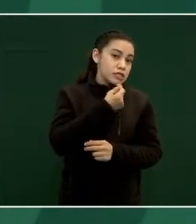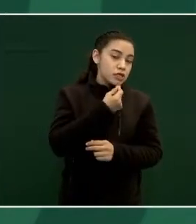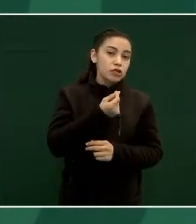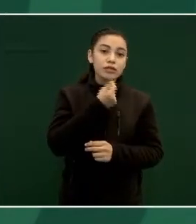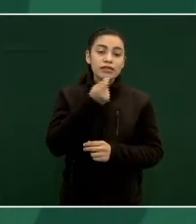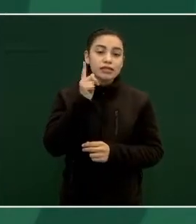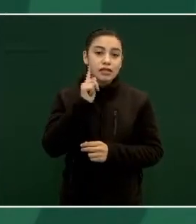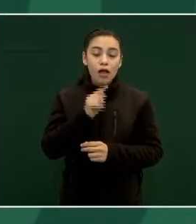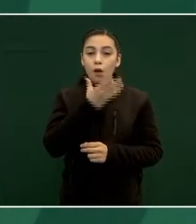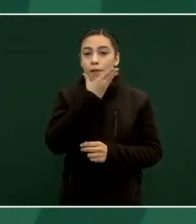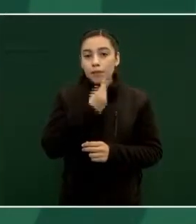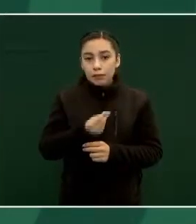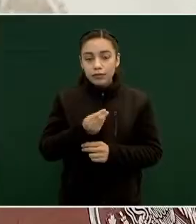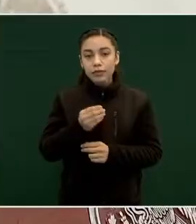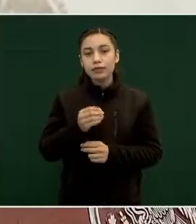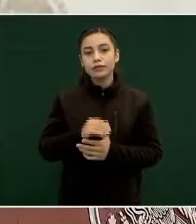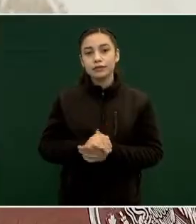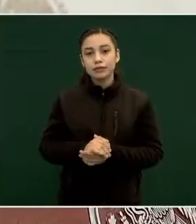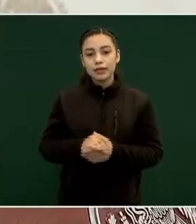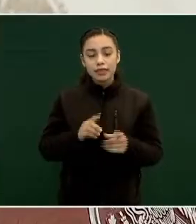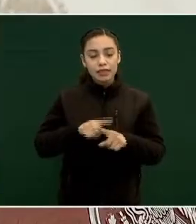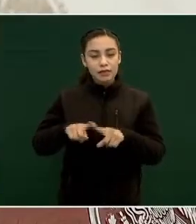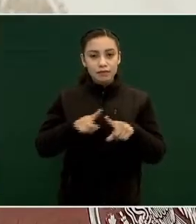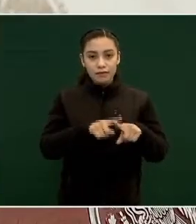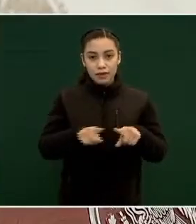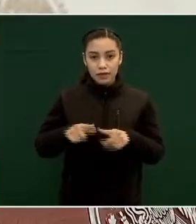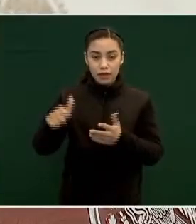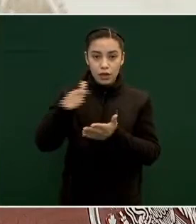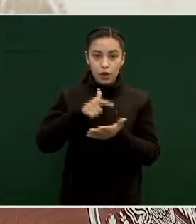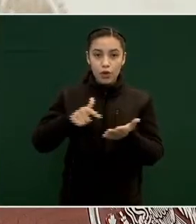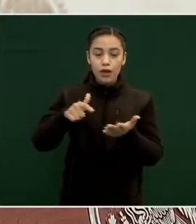mujeres de Bavispe.